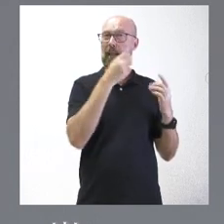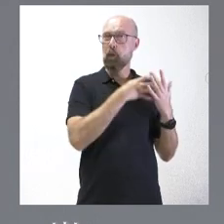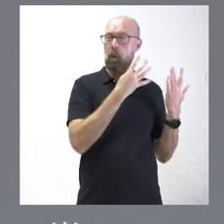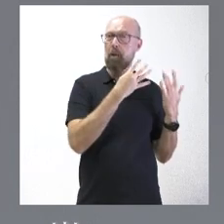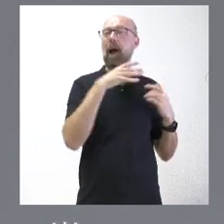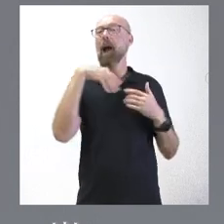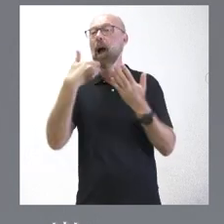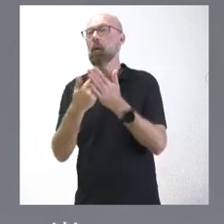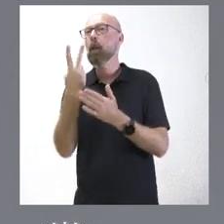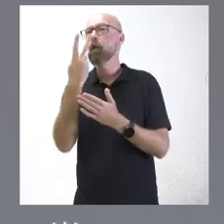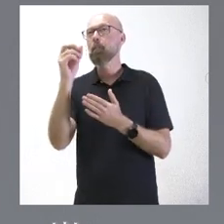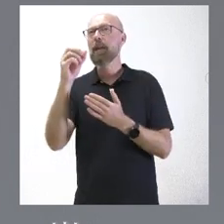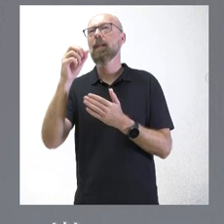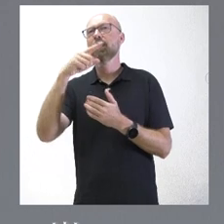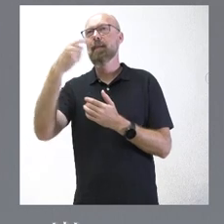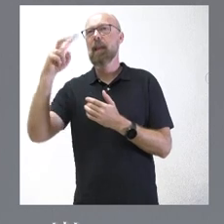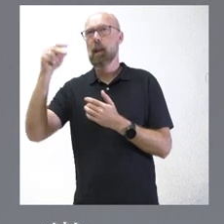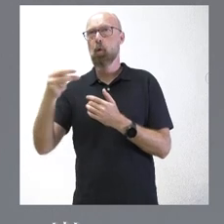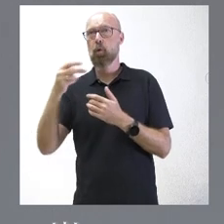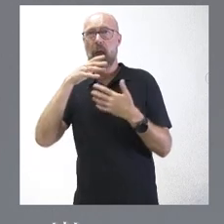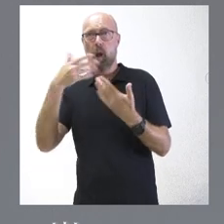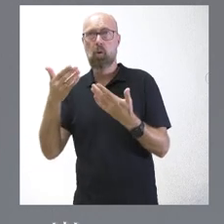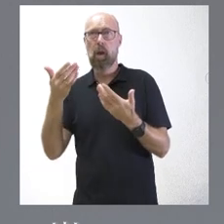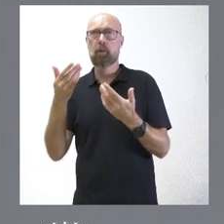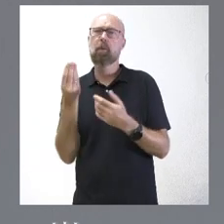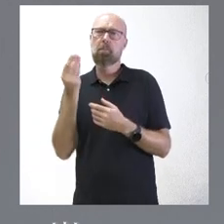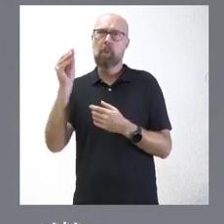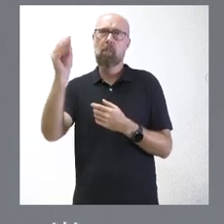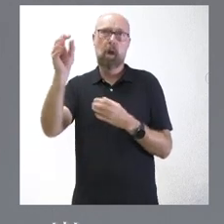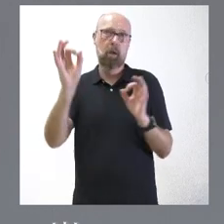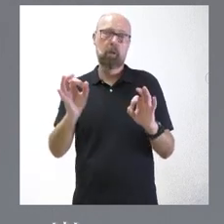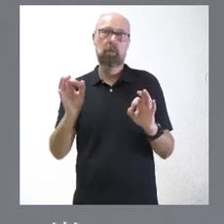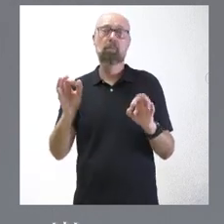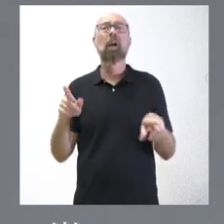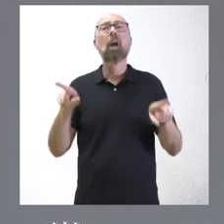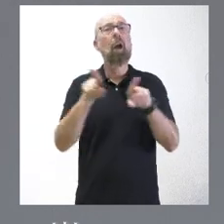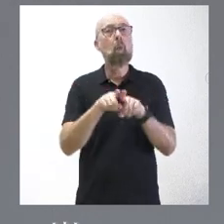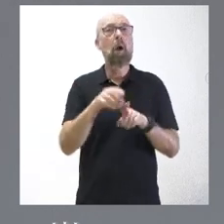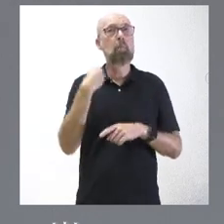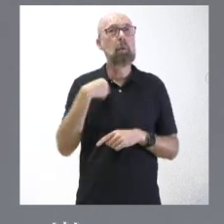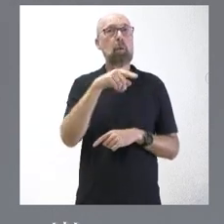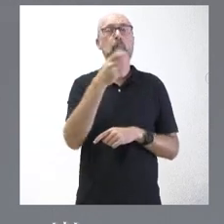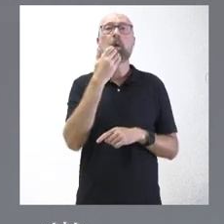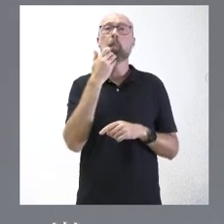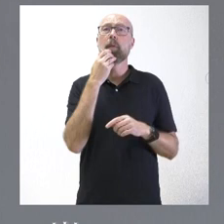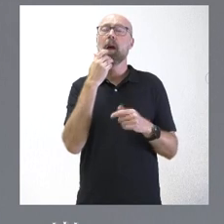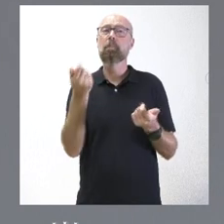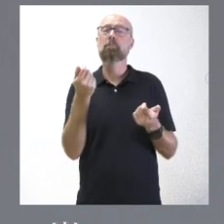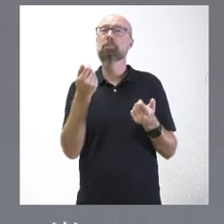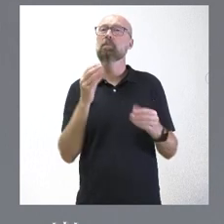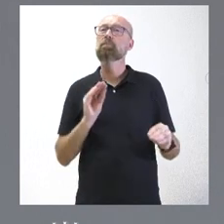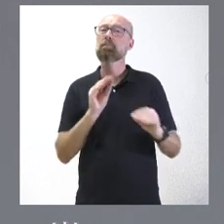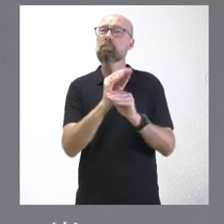2100 euros en este momento lo mismo ha ocurrido con la prestación vinculada es decir aquella